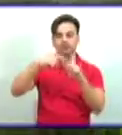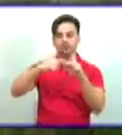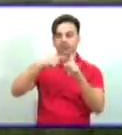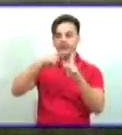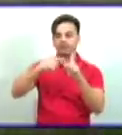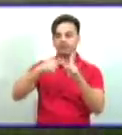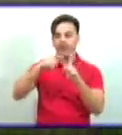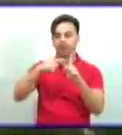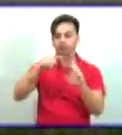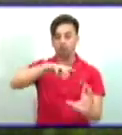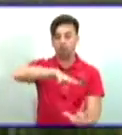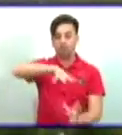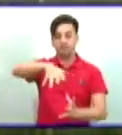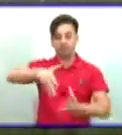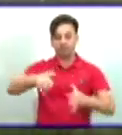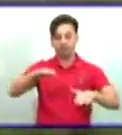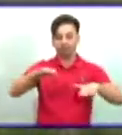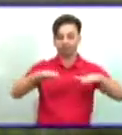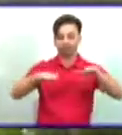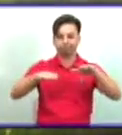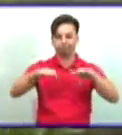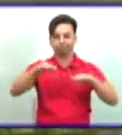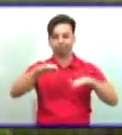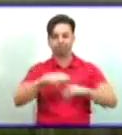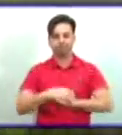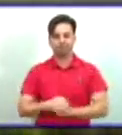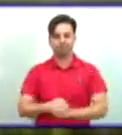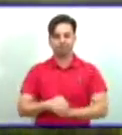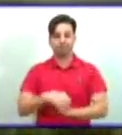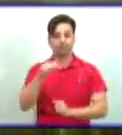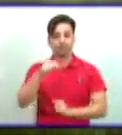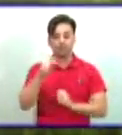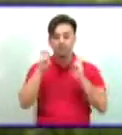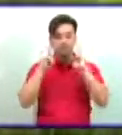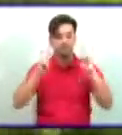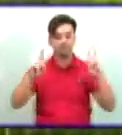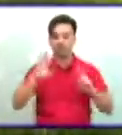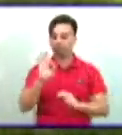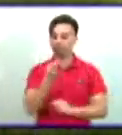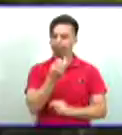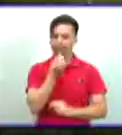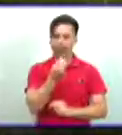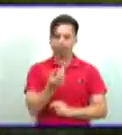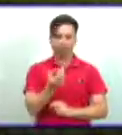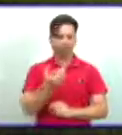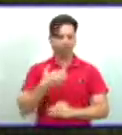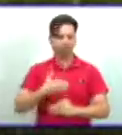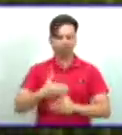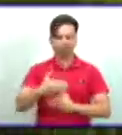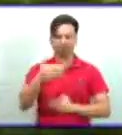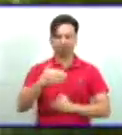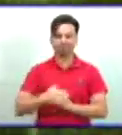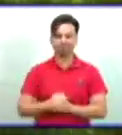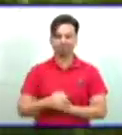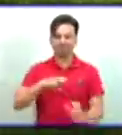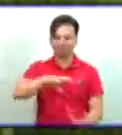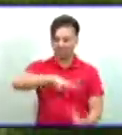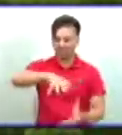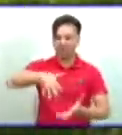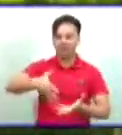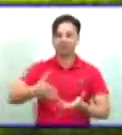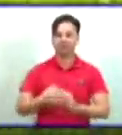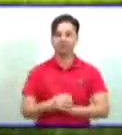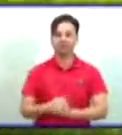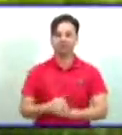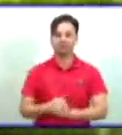Su composición es perfecta para nuestra supervivencia. Gracias a la atmósfera es posible la vida en la Tierra. Son